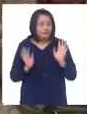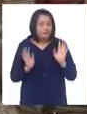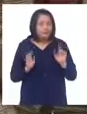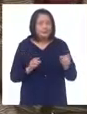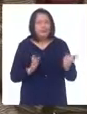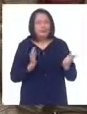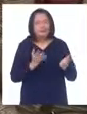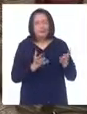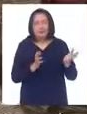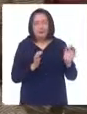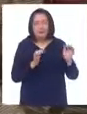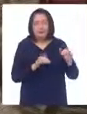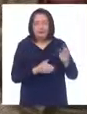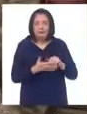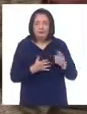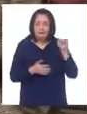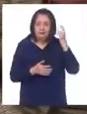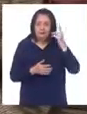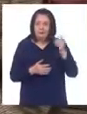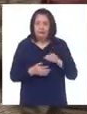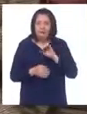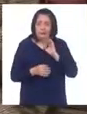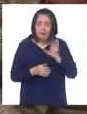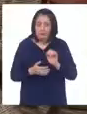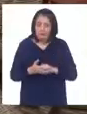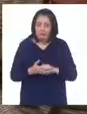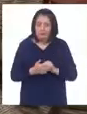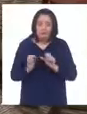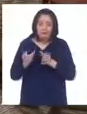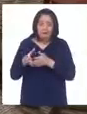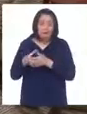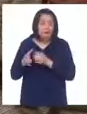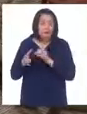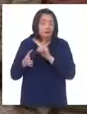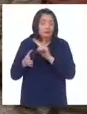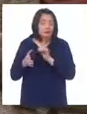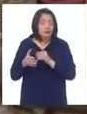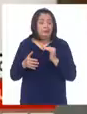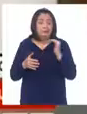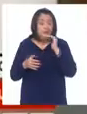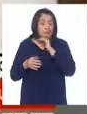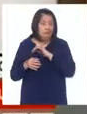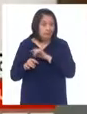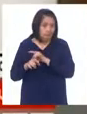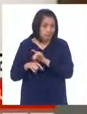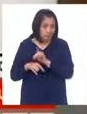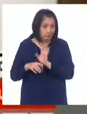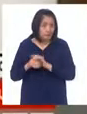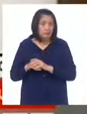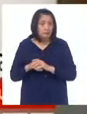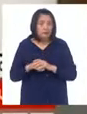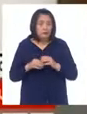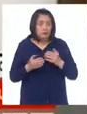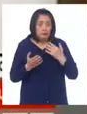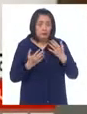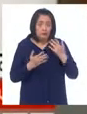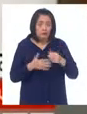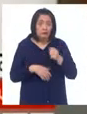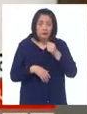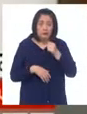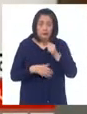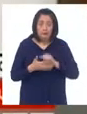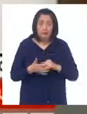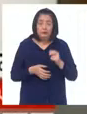estas irregularidades. Por eso les decimos los Dinámicos del Fraude. En declaraciones a la prensa,